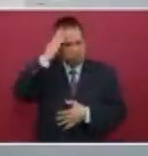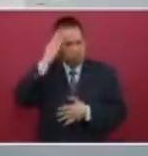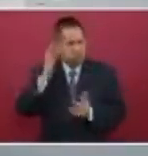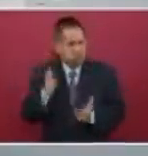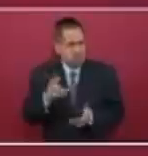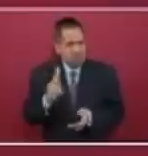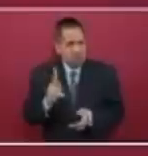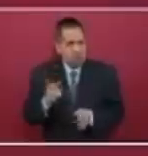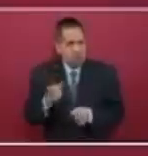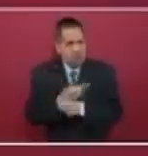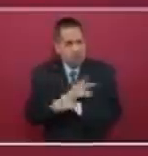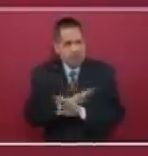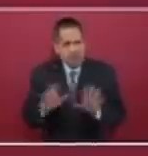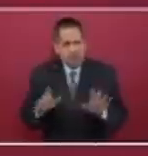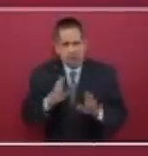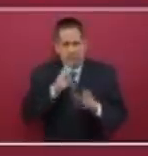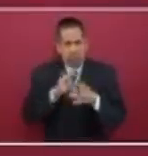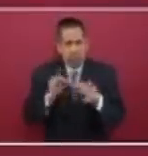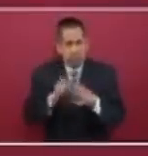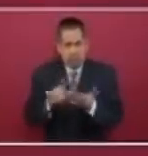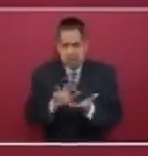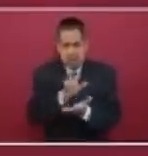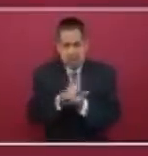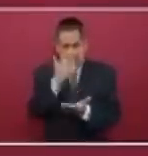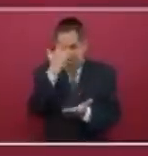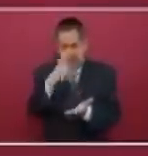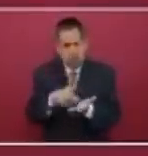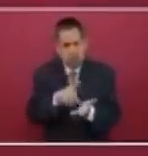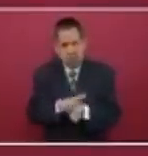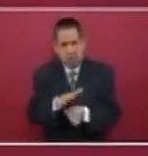está resolviéndose legalmente